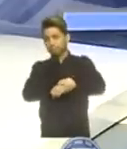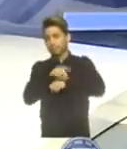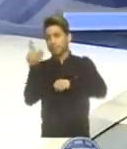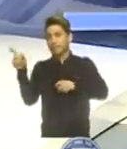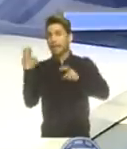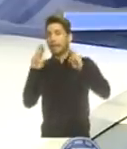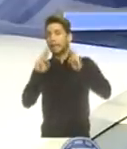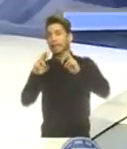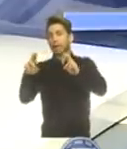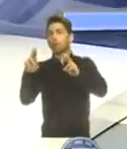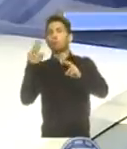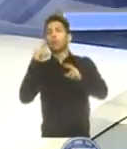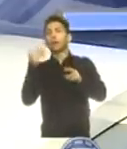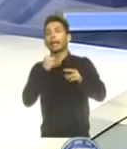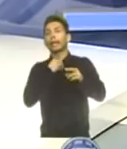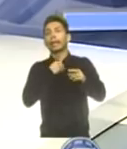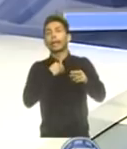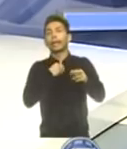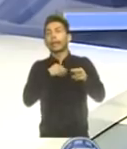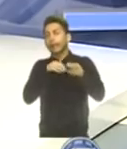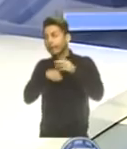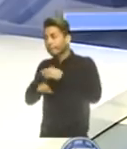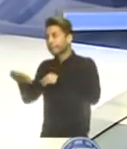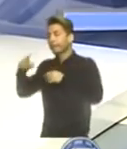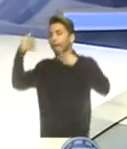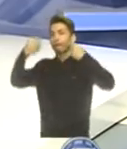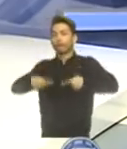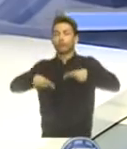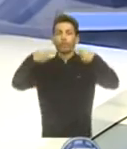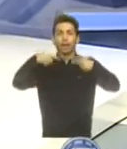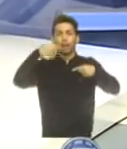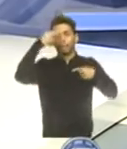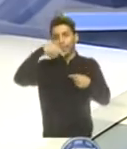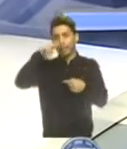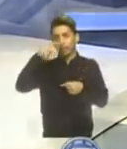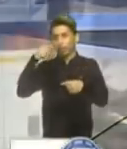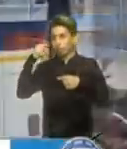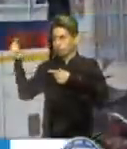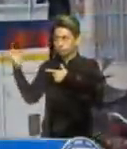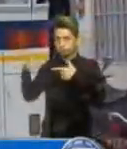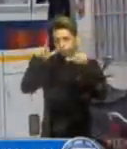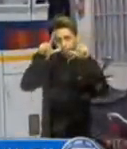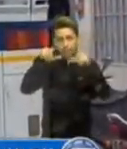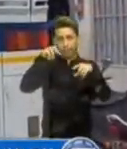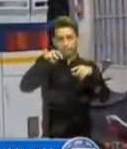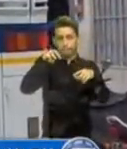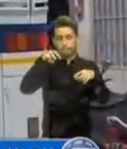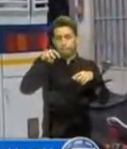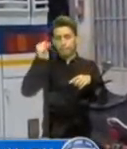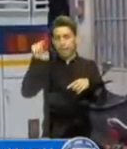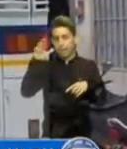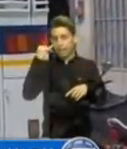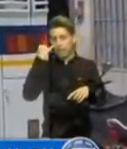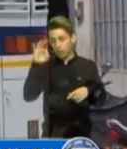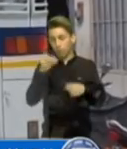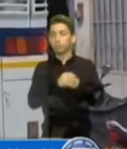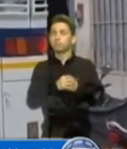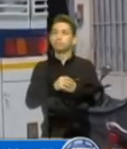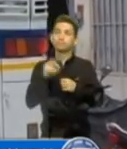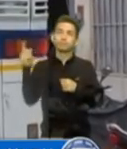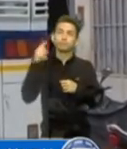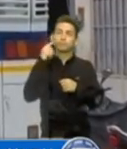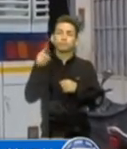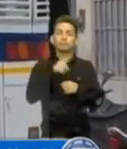la frontera con México. Mario Tubín nos preparó este reporte. En un operativo que montaron elementos